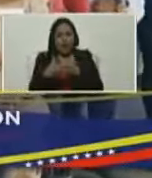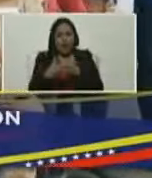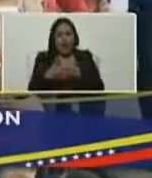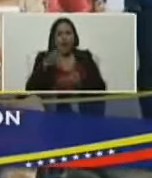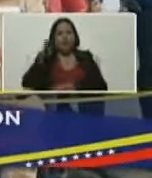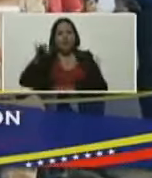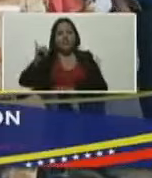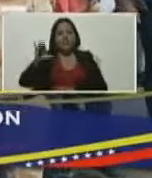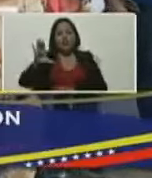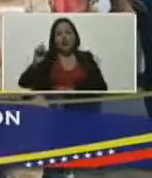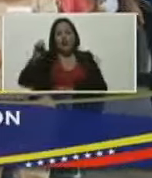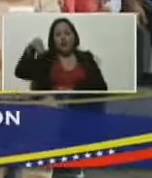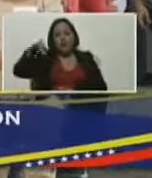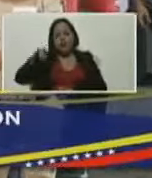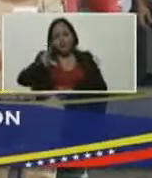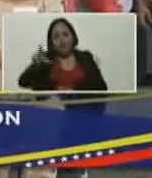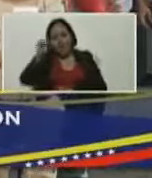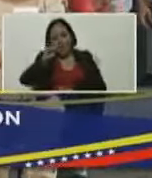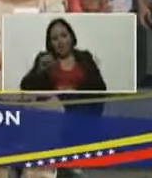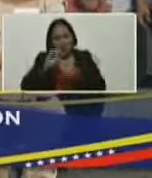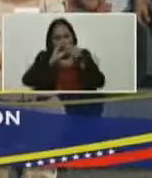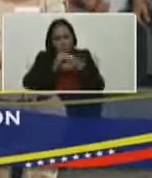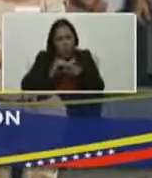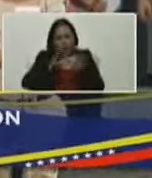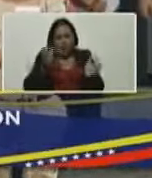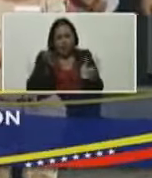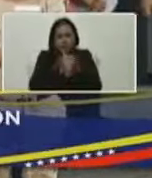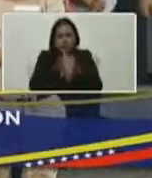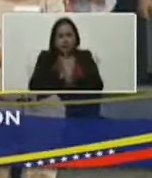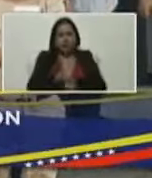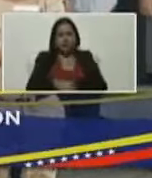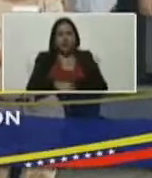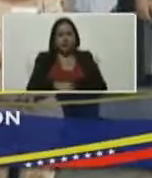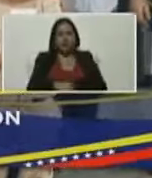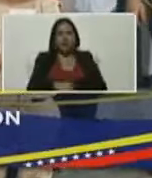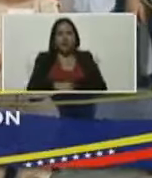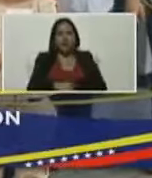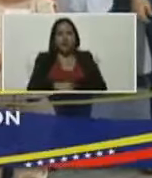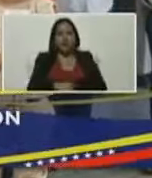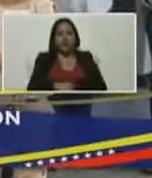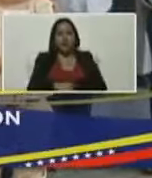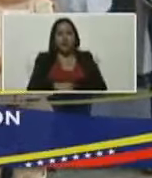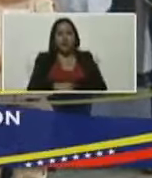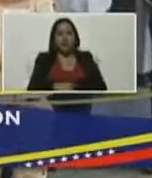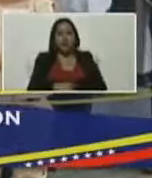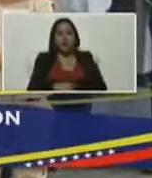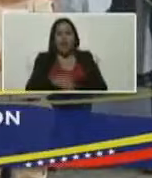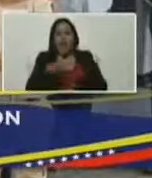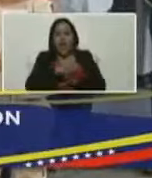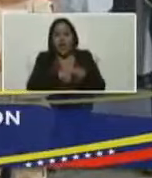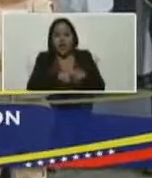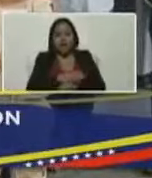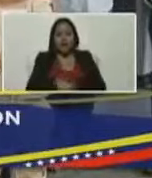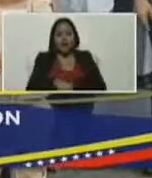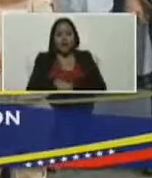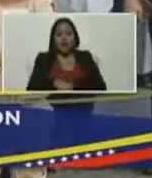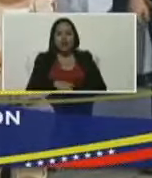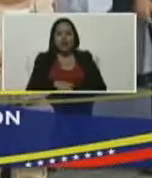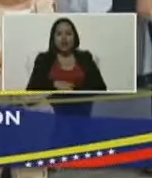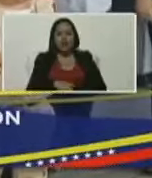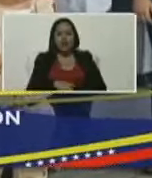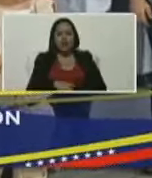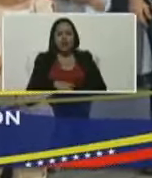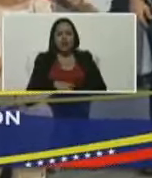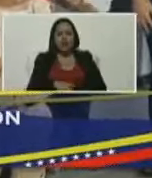Fricomil, que se logró este logro. Es muy importante. No tenemos un logro más. También